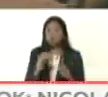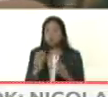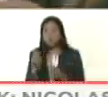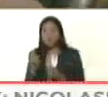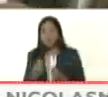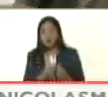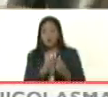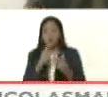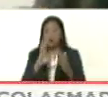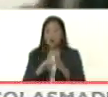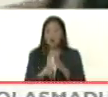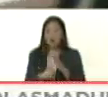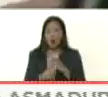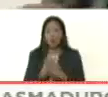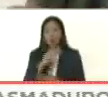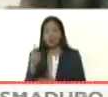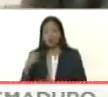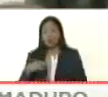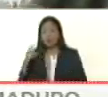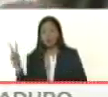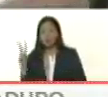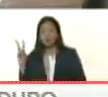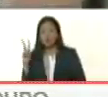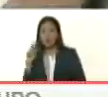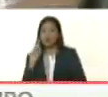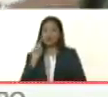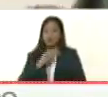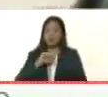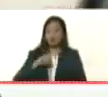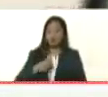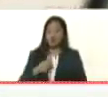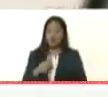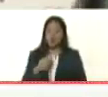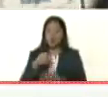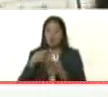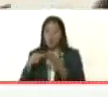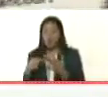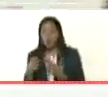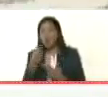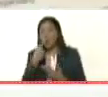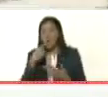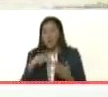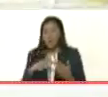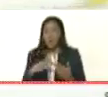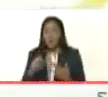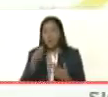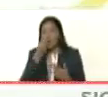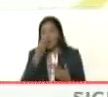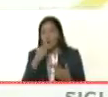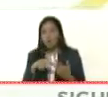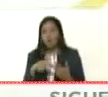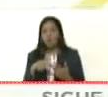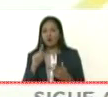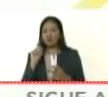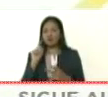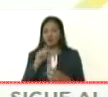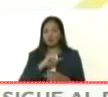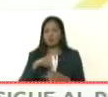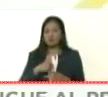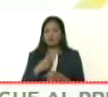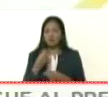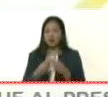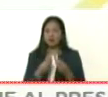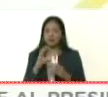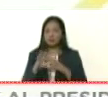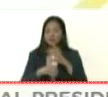para robarse a la República, el dinero que necesitamos para nuestras medicinas, para nuestros alimentos, el dinero que necesitamos para operar a